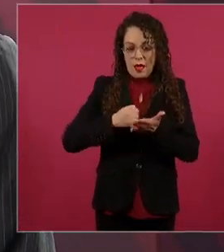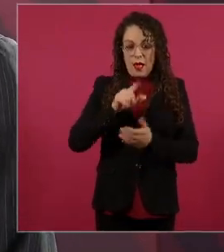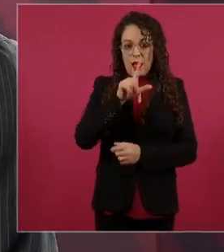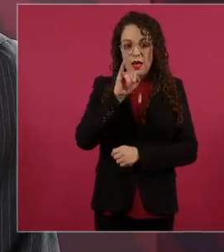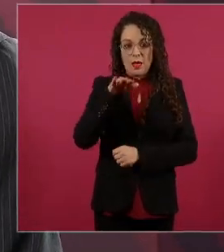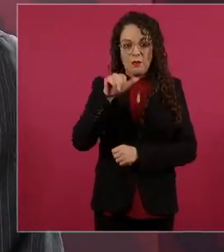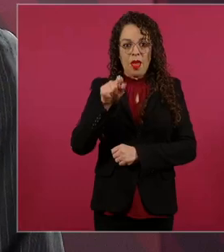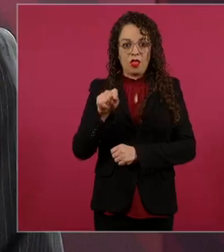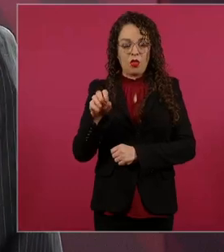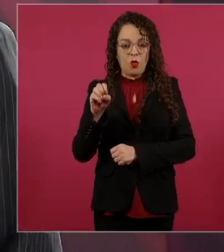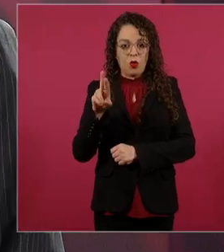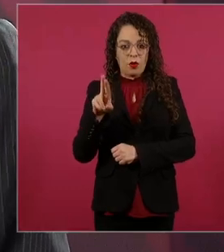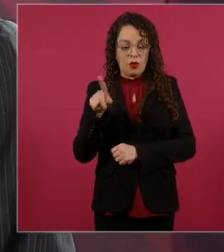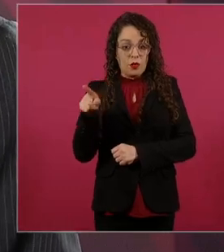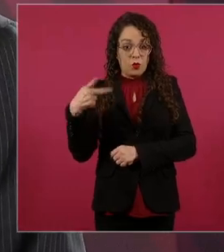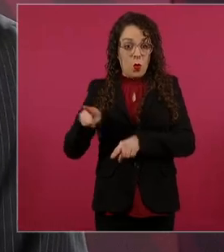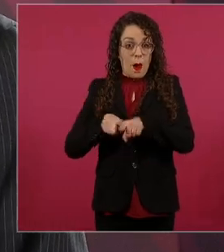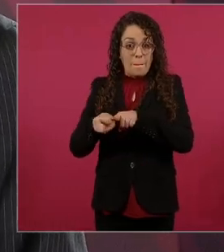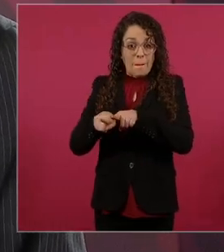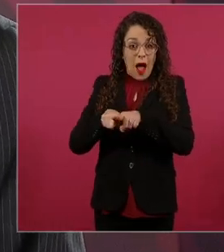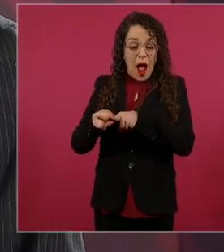porque el hermano de Limantur